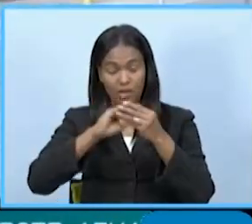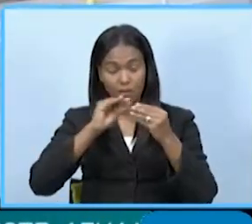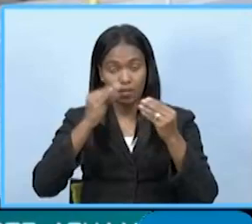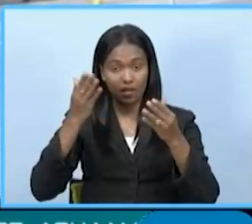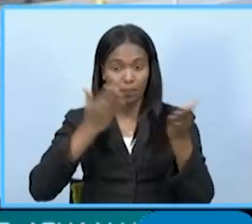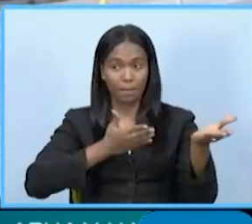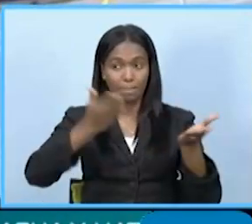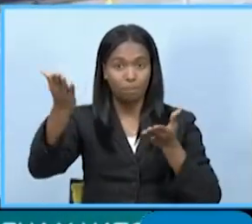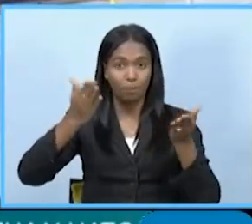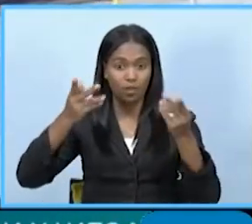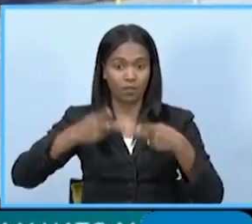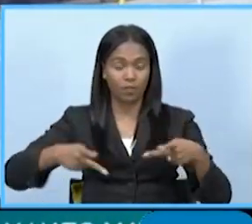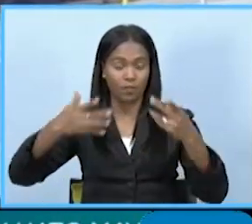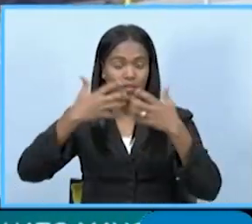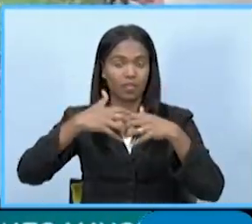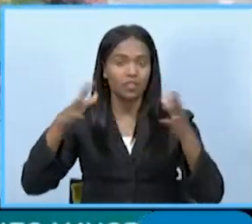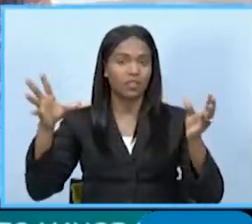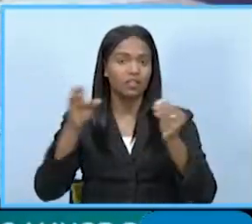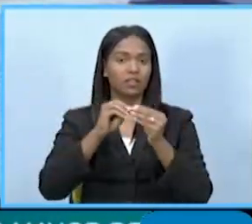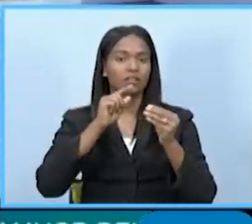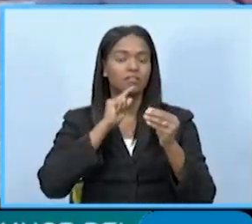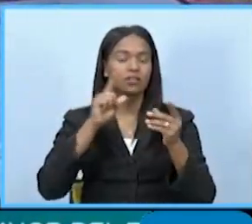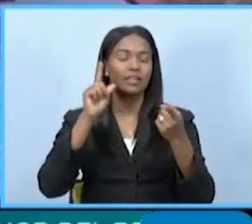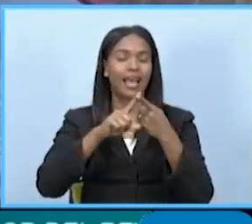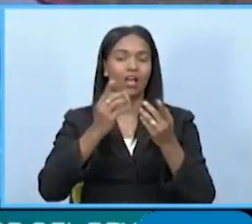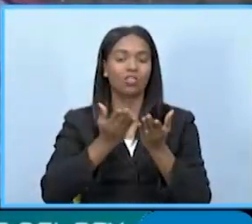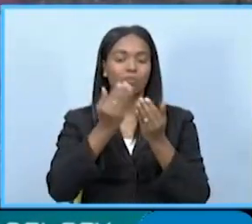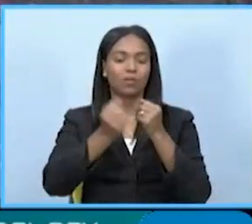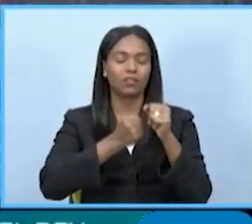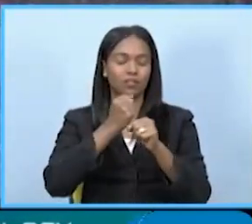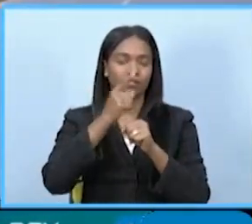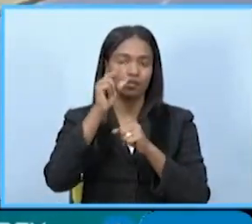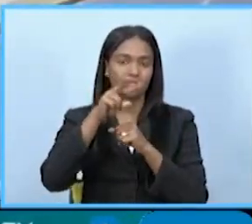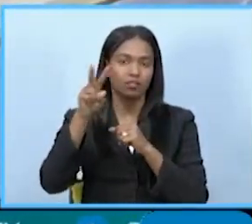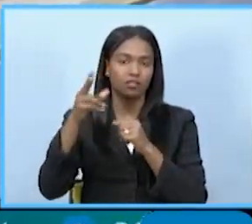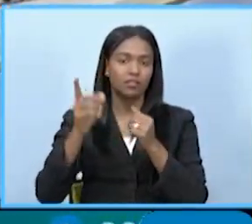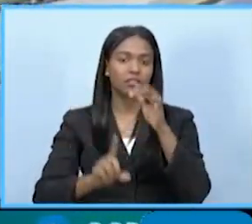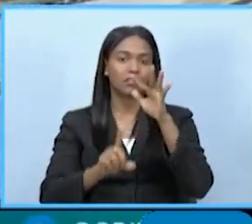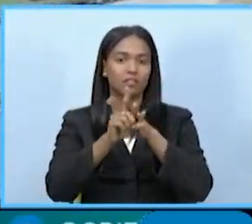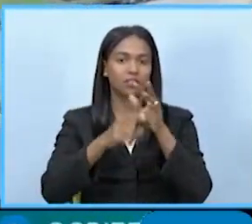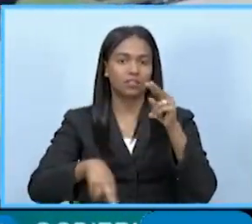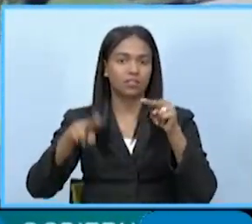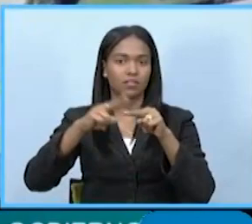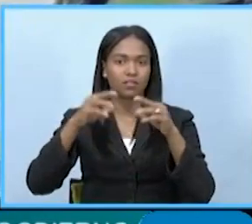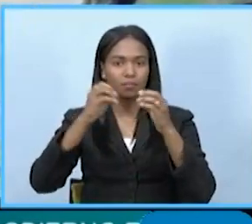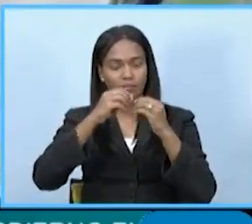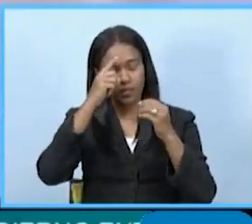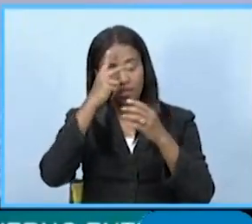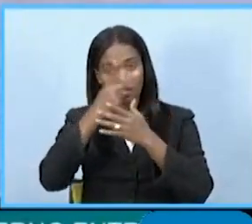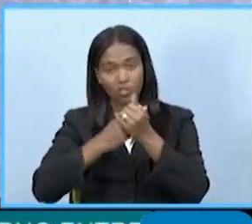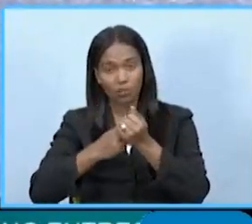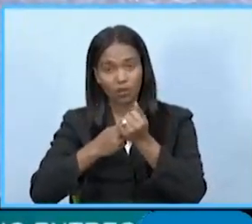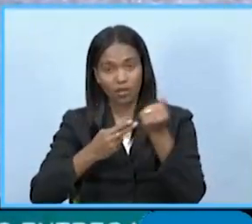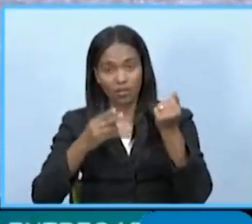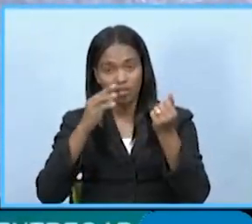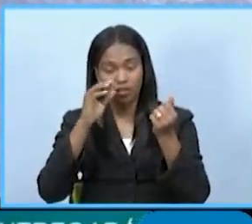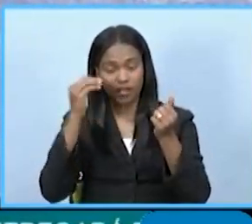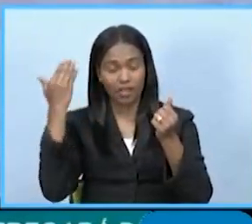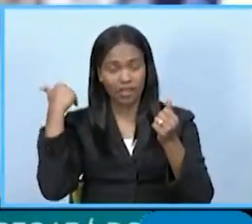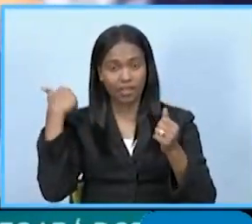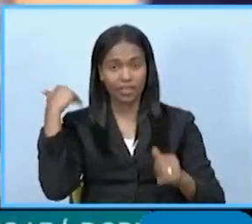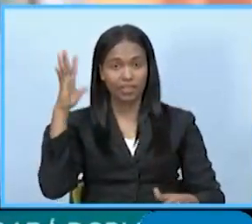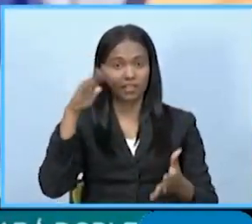las exportaciones de zonas francas acumuladas hasta octubre 2022 presentan un crecimiento de doble dígito al pasar